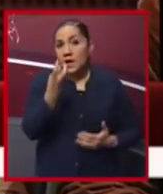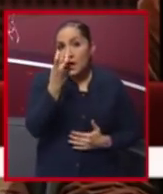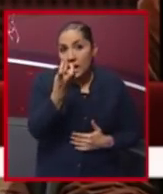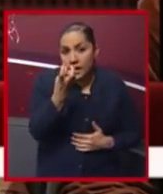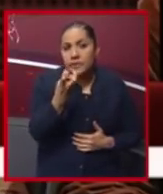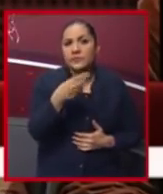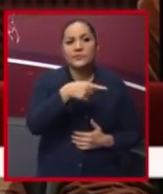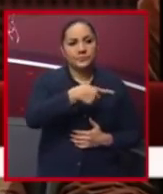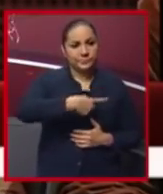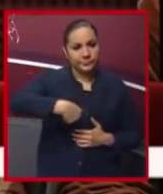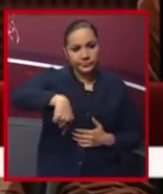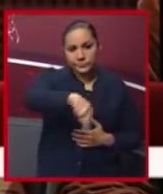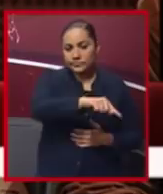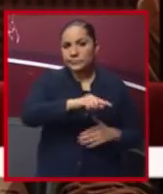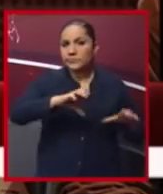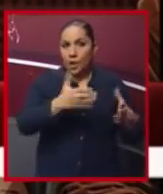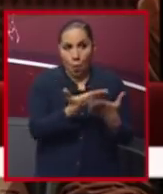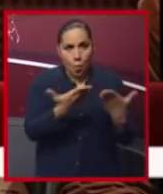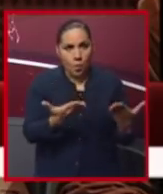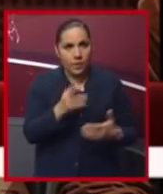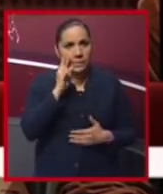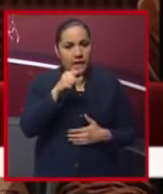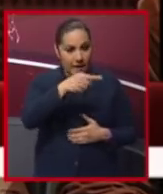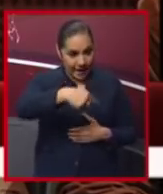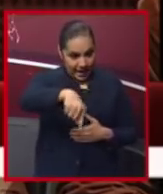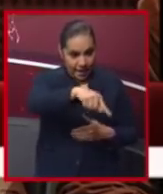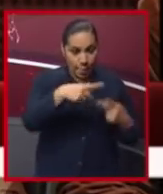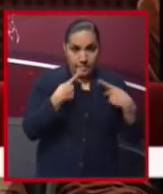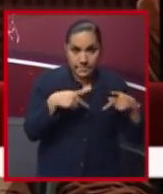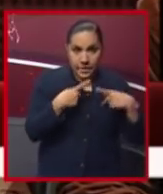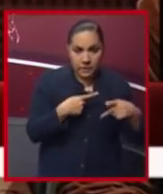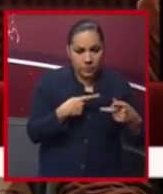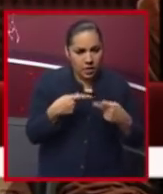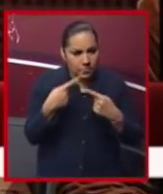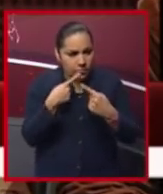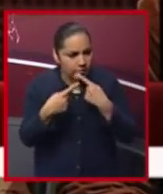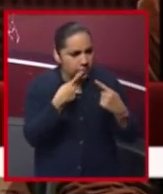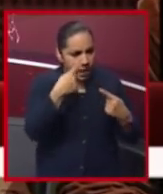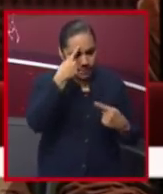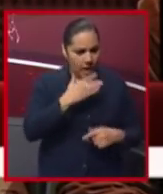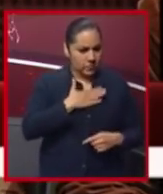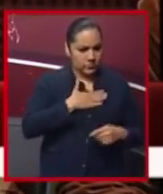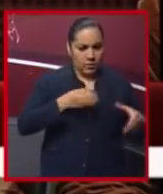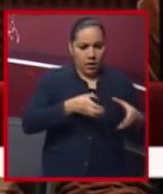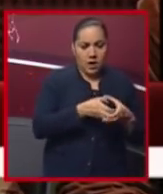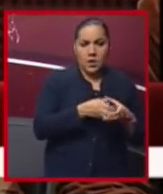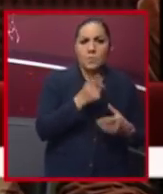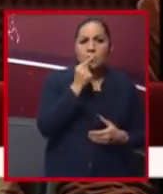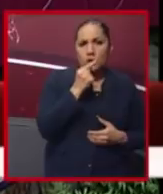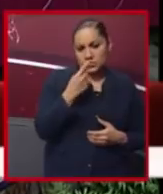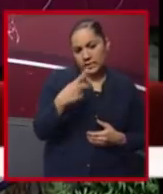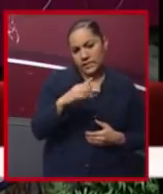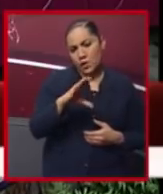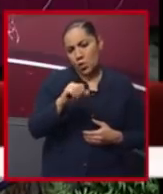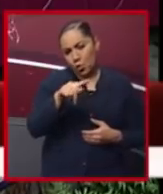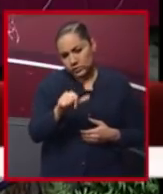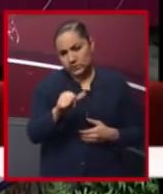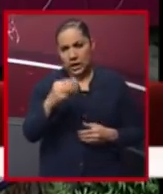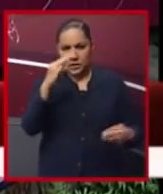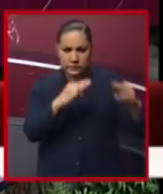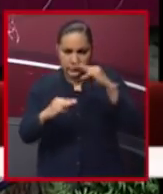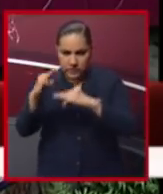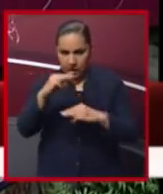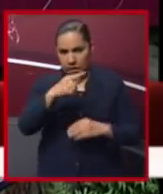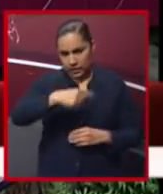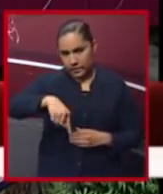la policía ciudadana de la Costa Grande y de la Sierra. Uno de los grandes problemas